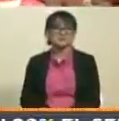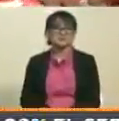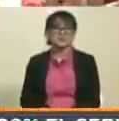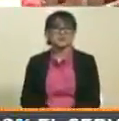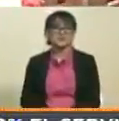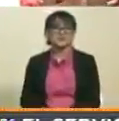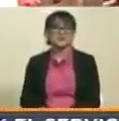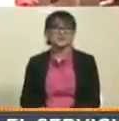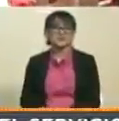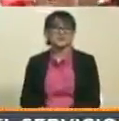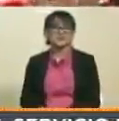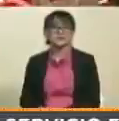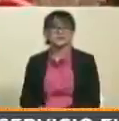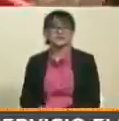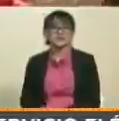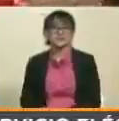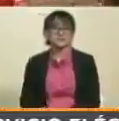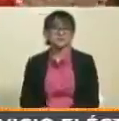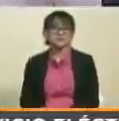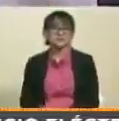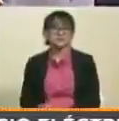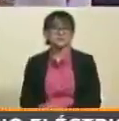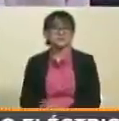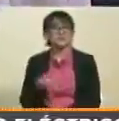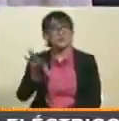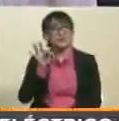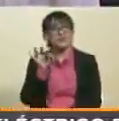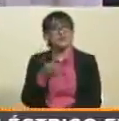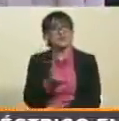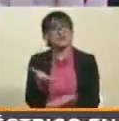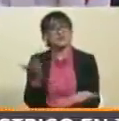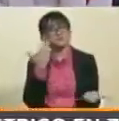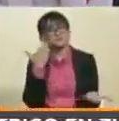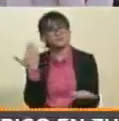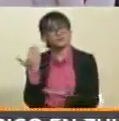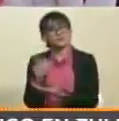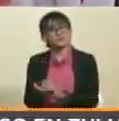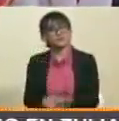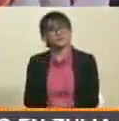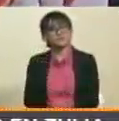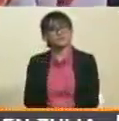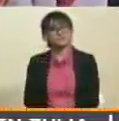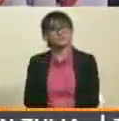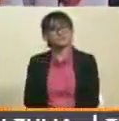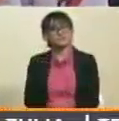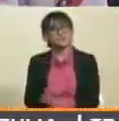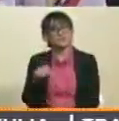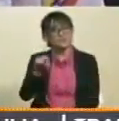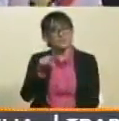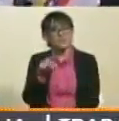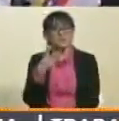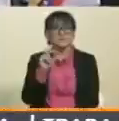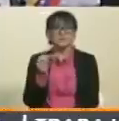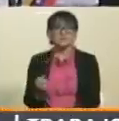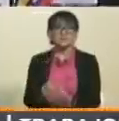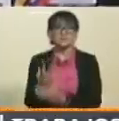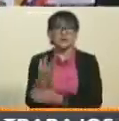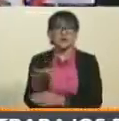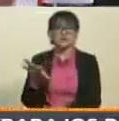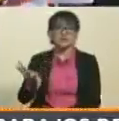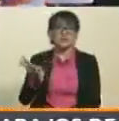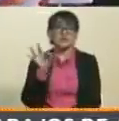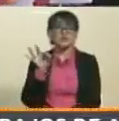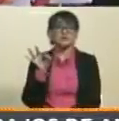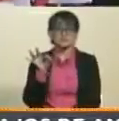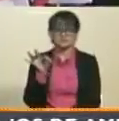Mujeres, adelante. Ustedes la van a elegir a ella, porque ustedes el 20 de mayo van a elegir